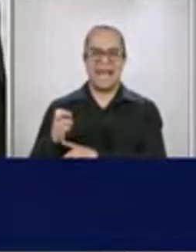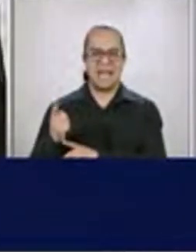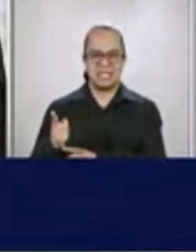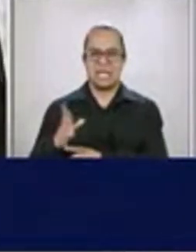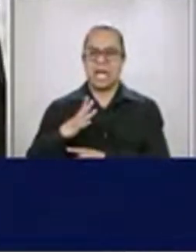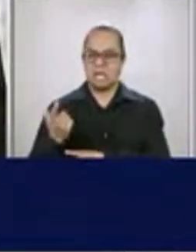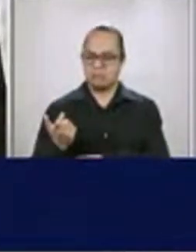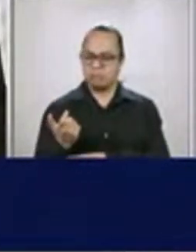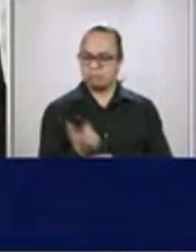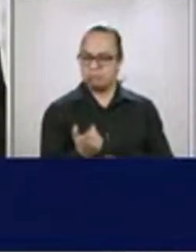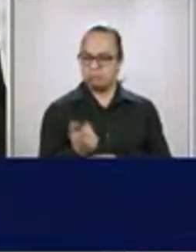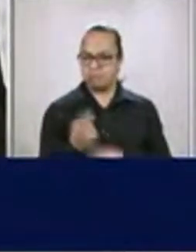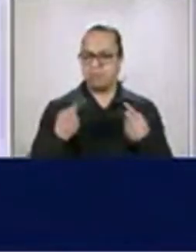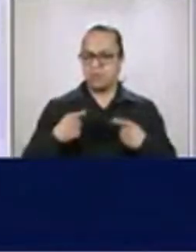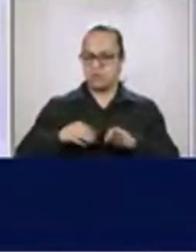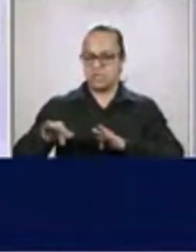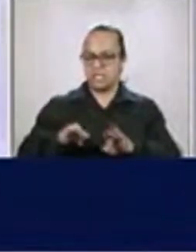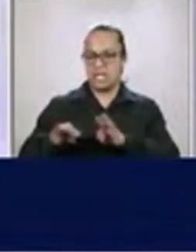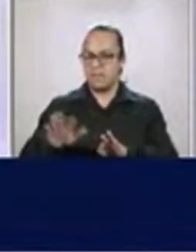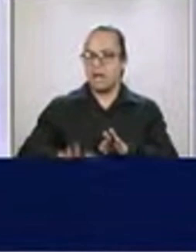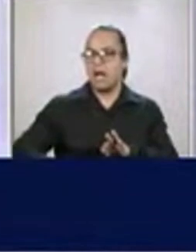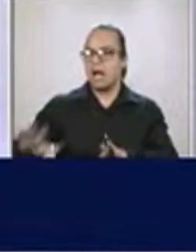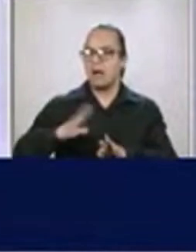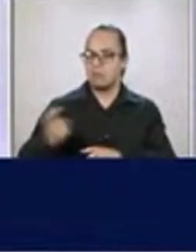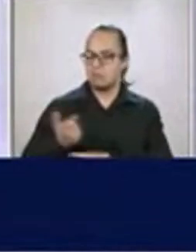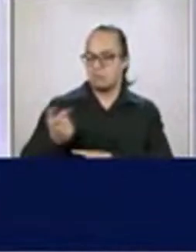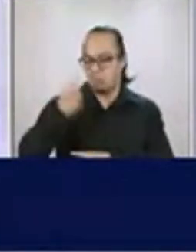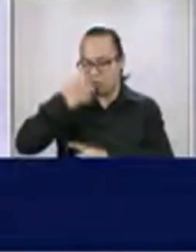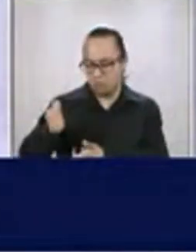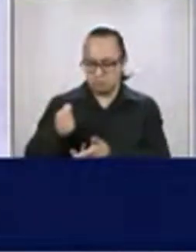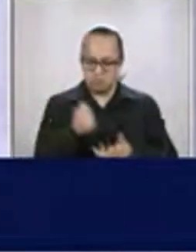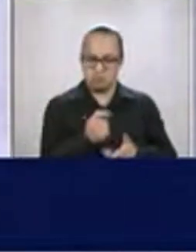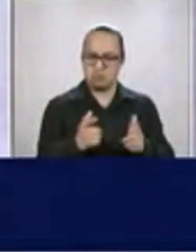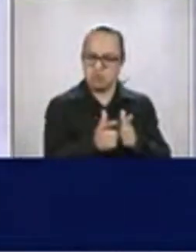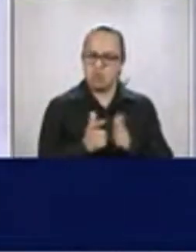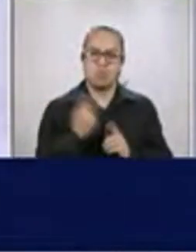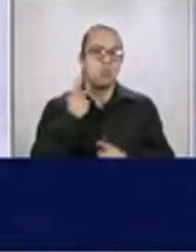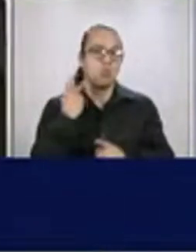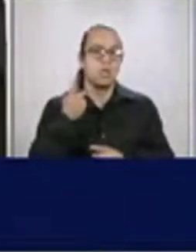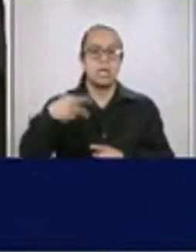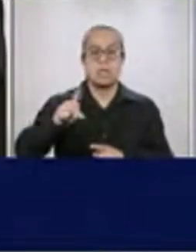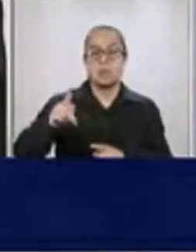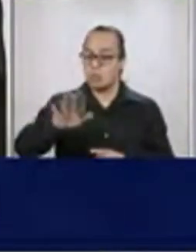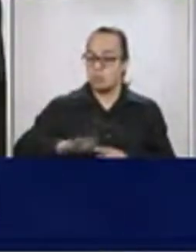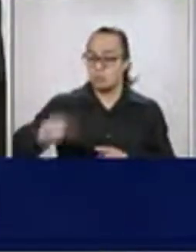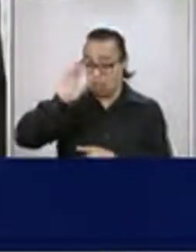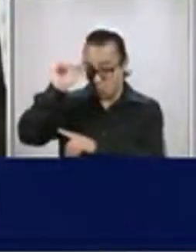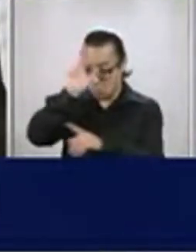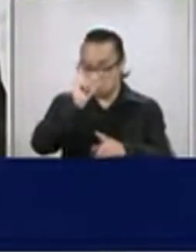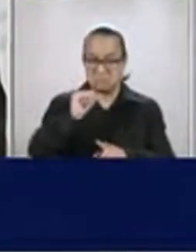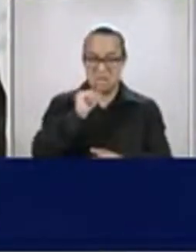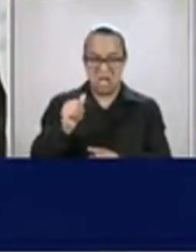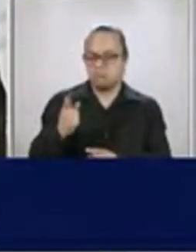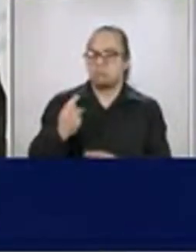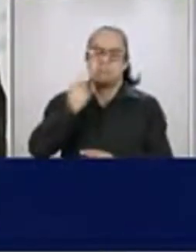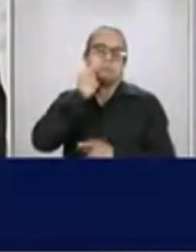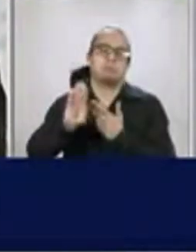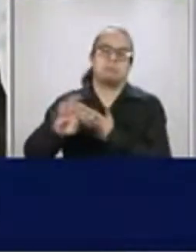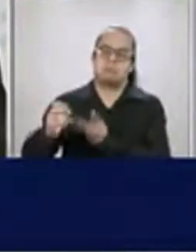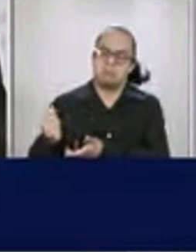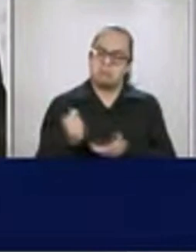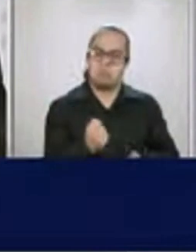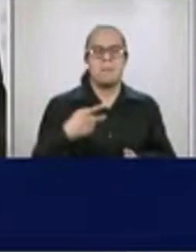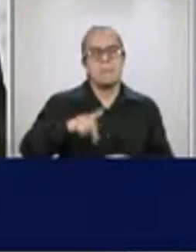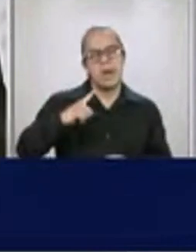cobro a los sueldos de los trabajadores de la alcaldía con fines partidistas sin que todos estuvieran de acuerdo. ¿Por qué deben los